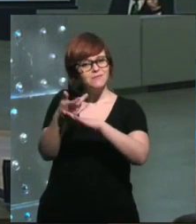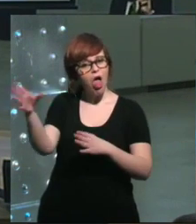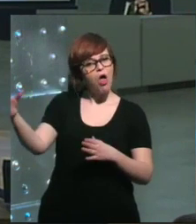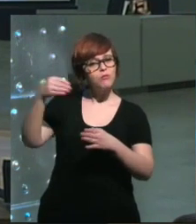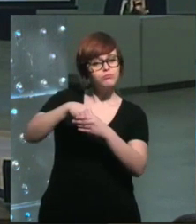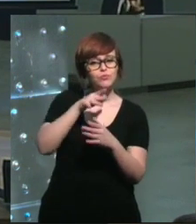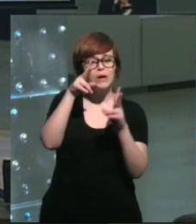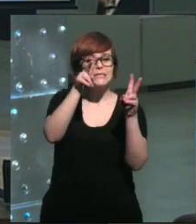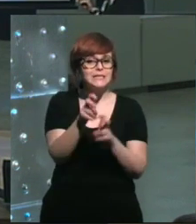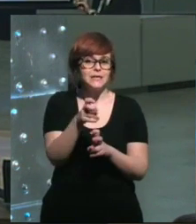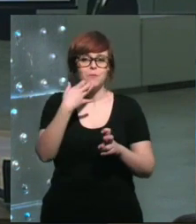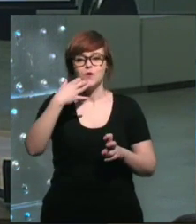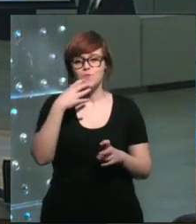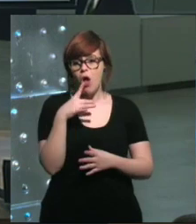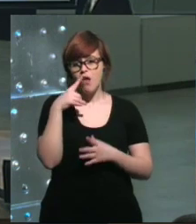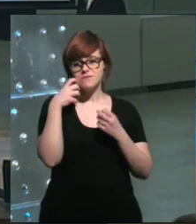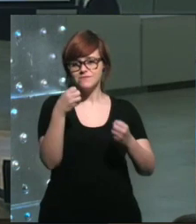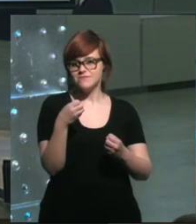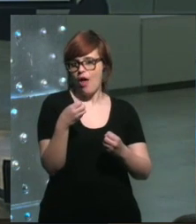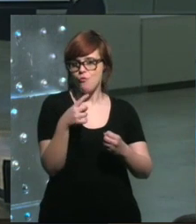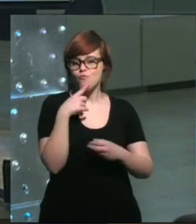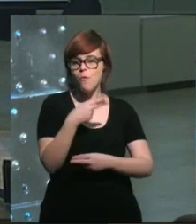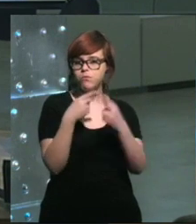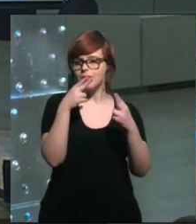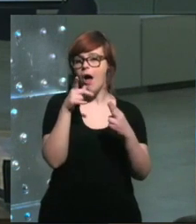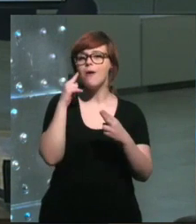o el tema, le llegaba a esa persona de manera directa.